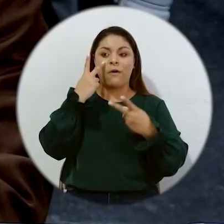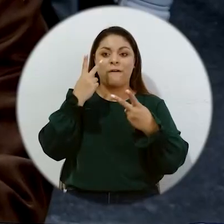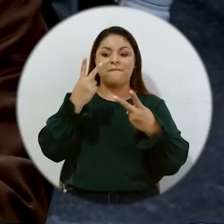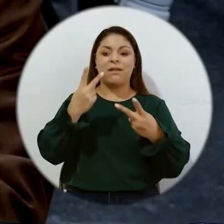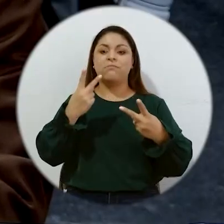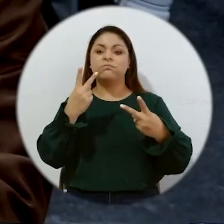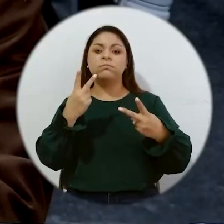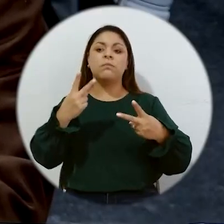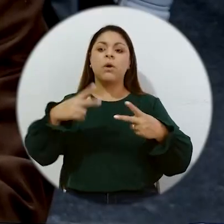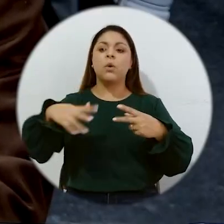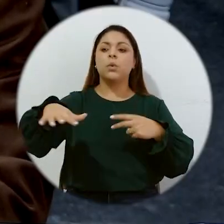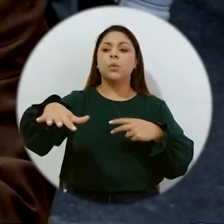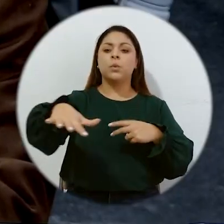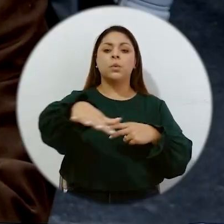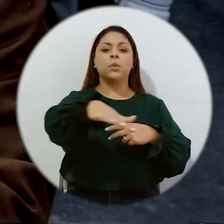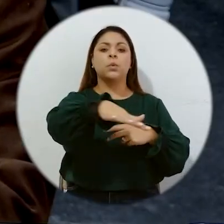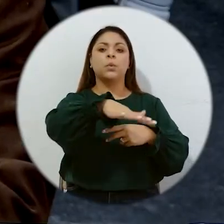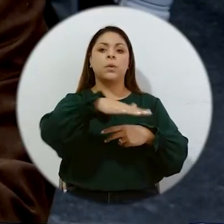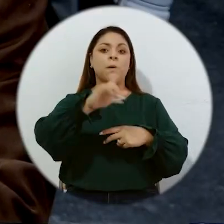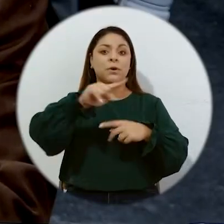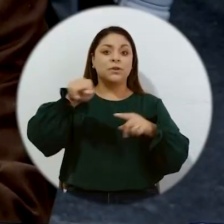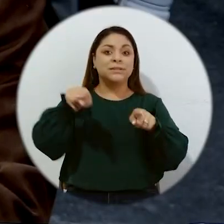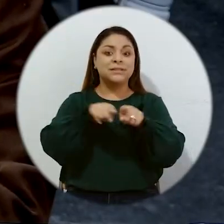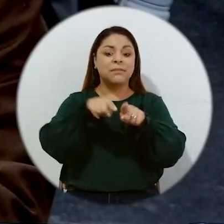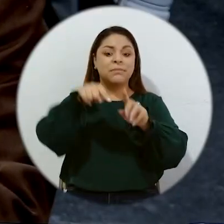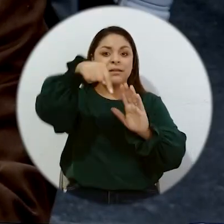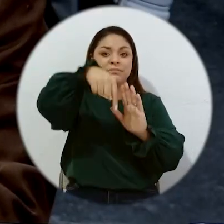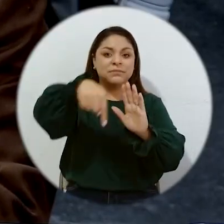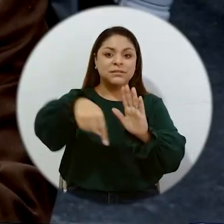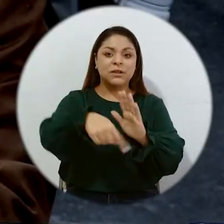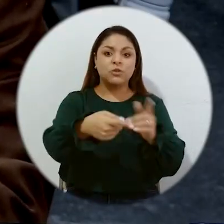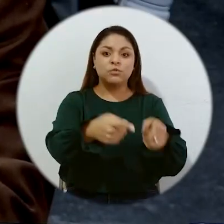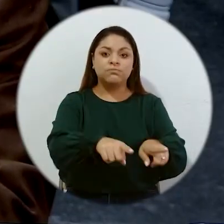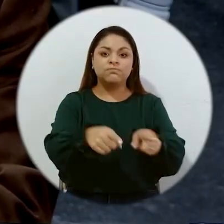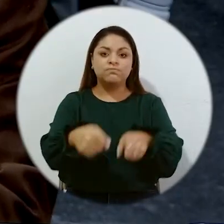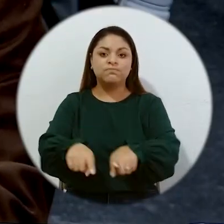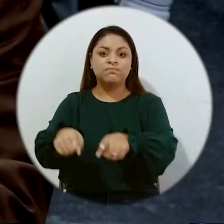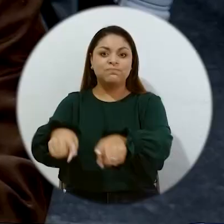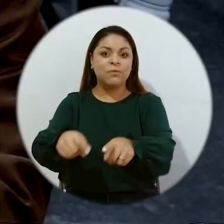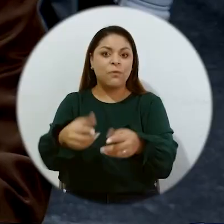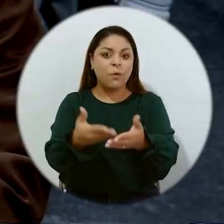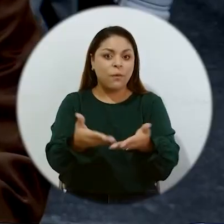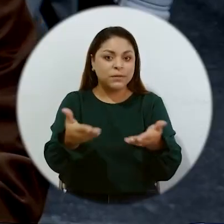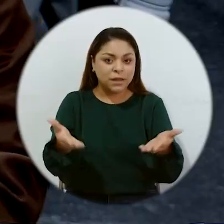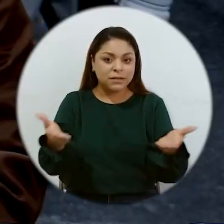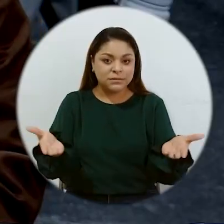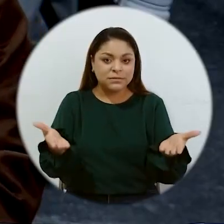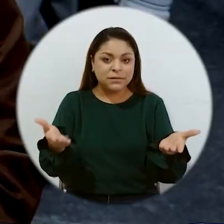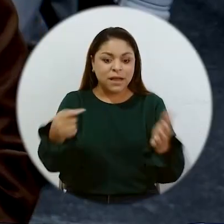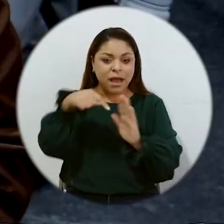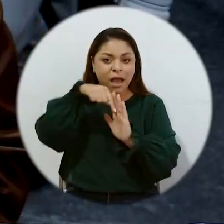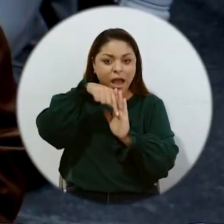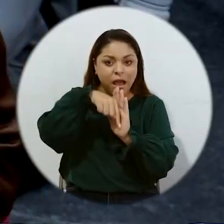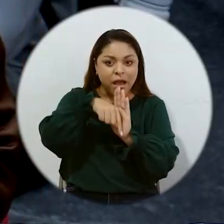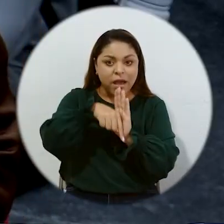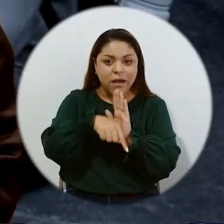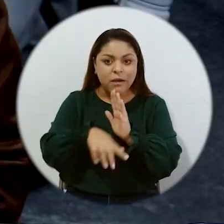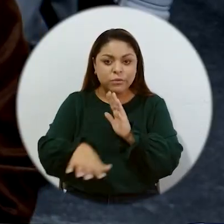vemos en la superficie, sino lo que está sucediendo debajo de la superficie.